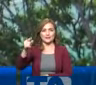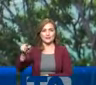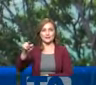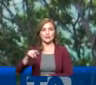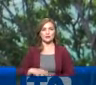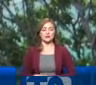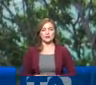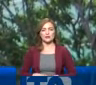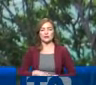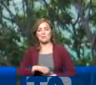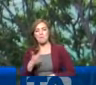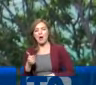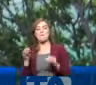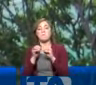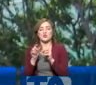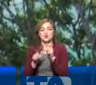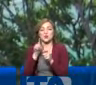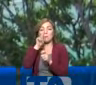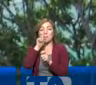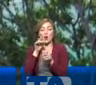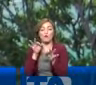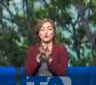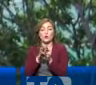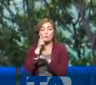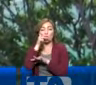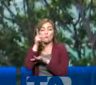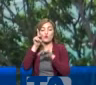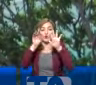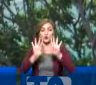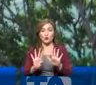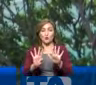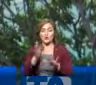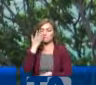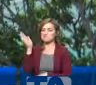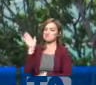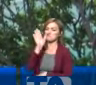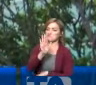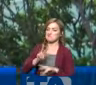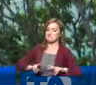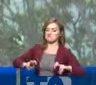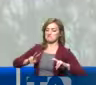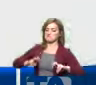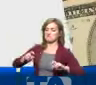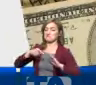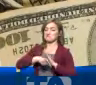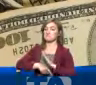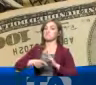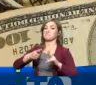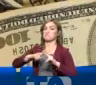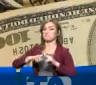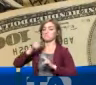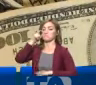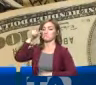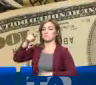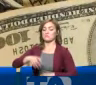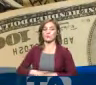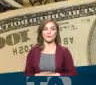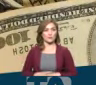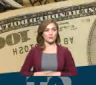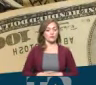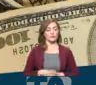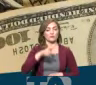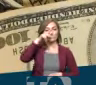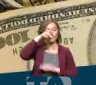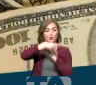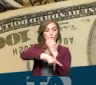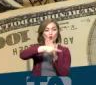de otros 9 exfuncionarios, deberán responder ante una investigación previa que ya abrió la Fiscalía. En Puerto Viejo, hoy los ciudadanos ven el